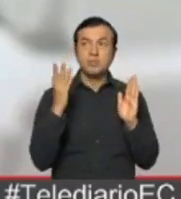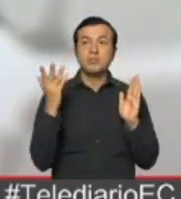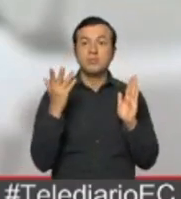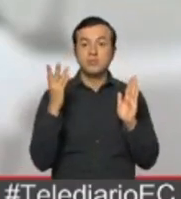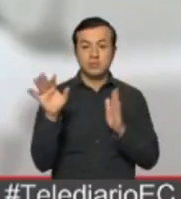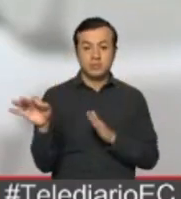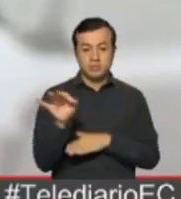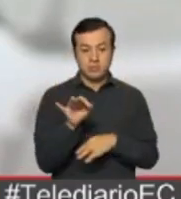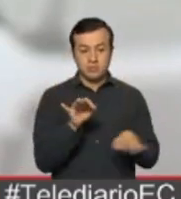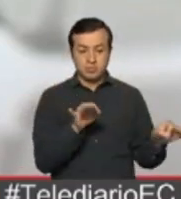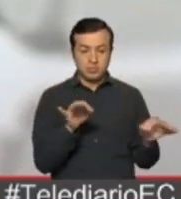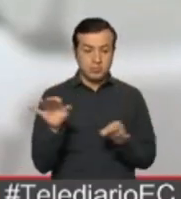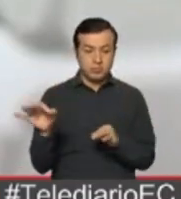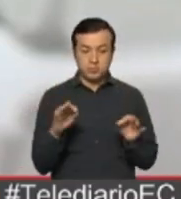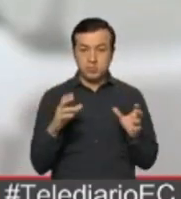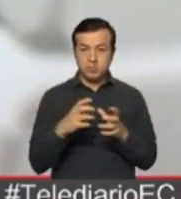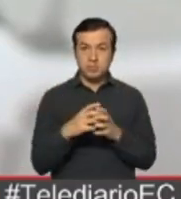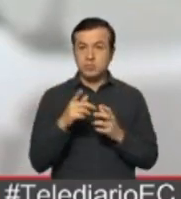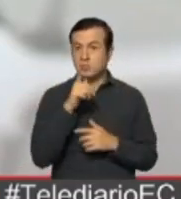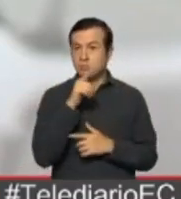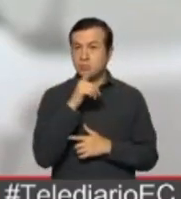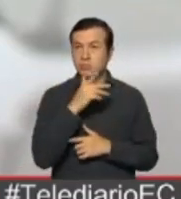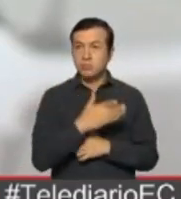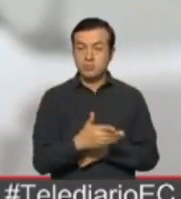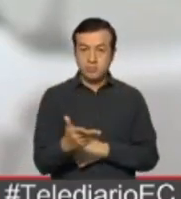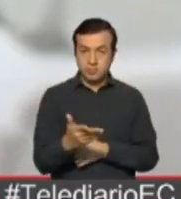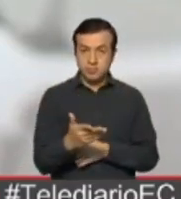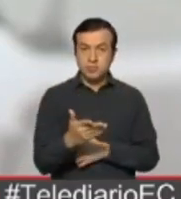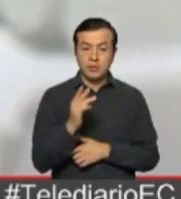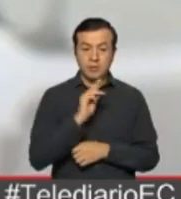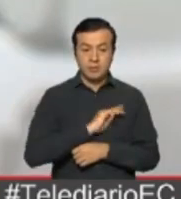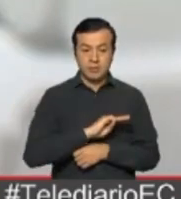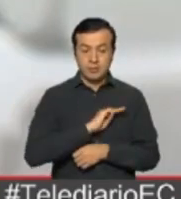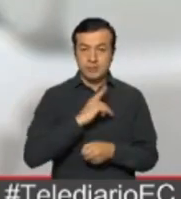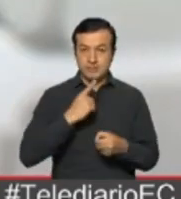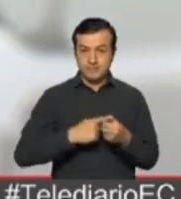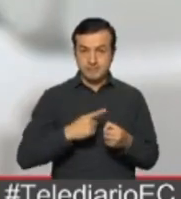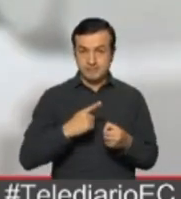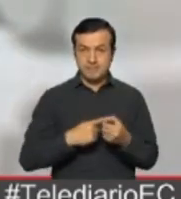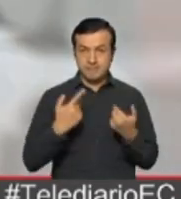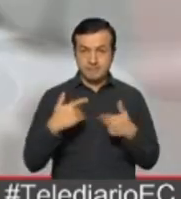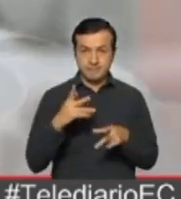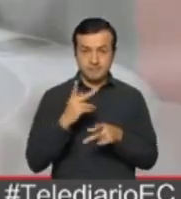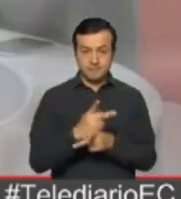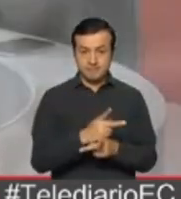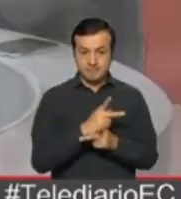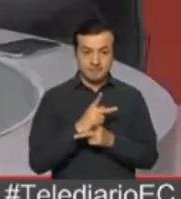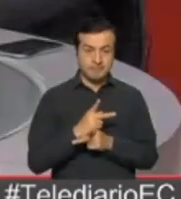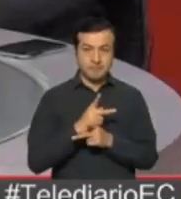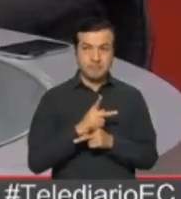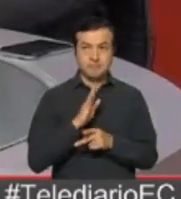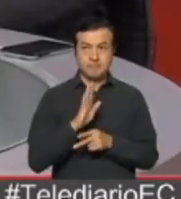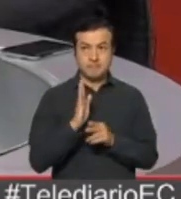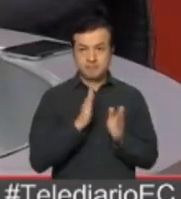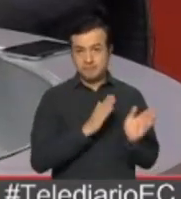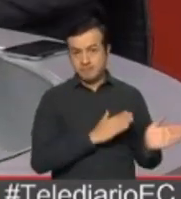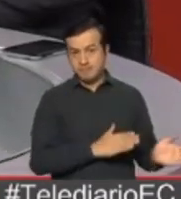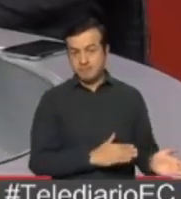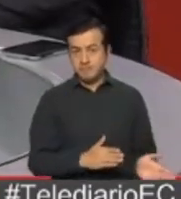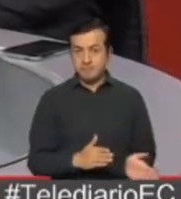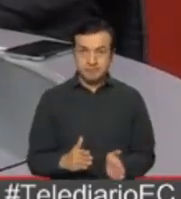delegación de competencias por parte del municipio de quito a través del consejo que es quien determinaría